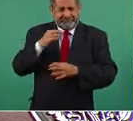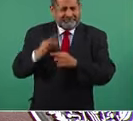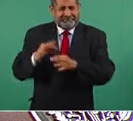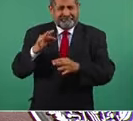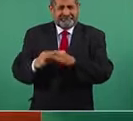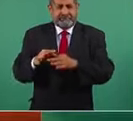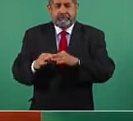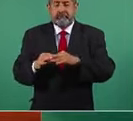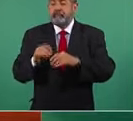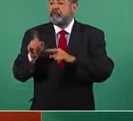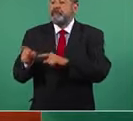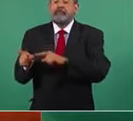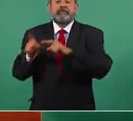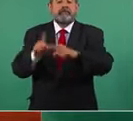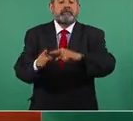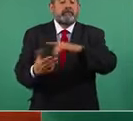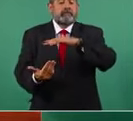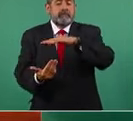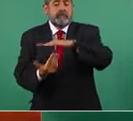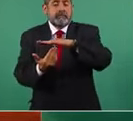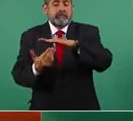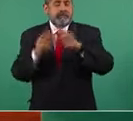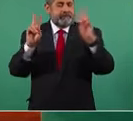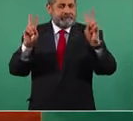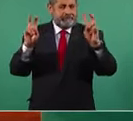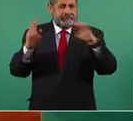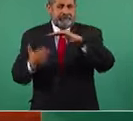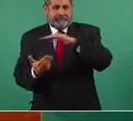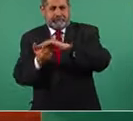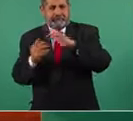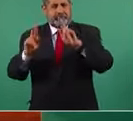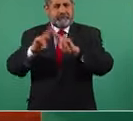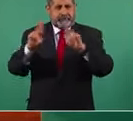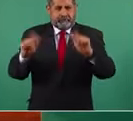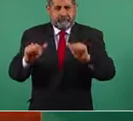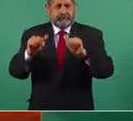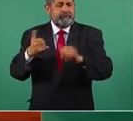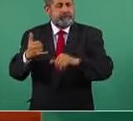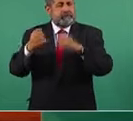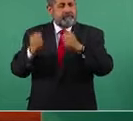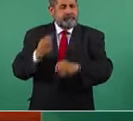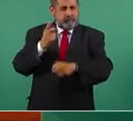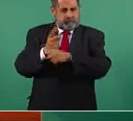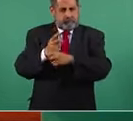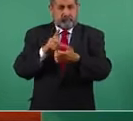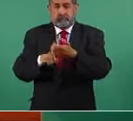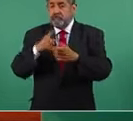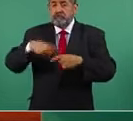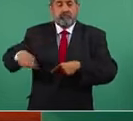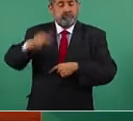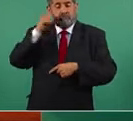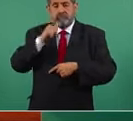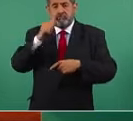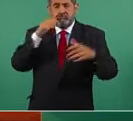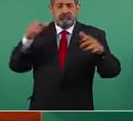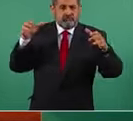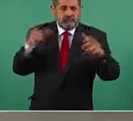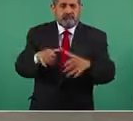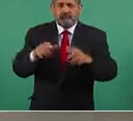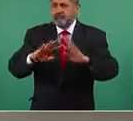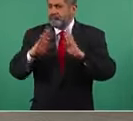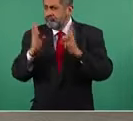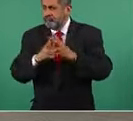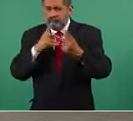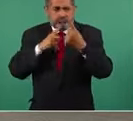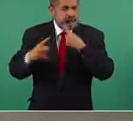las mesas de paz y seguridad sesionan y llegan a acuerdos en cada una de las 32